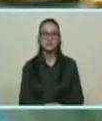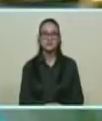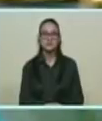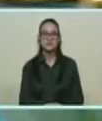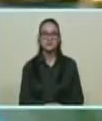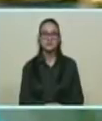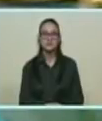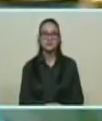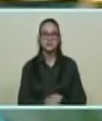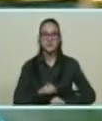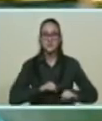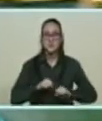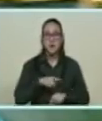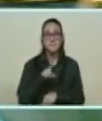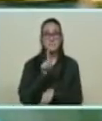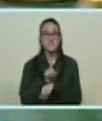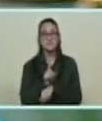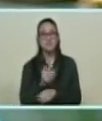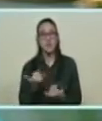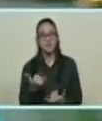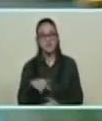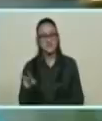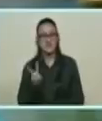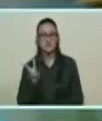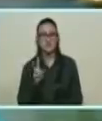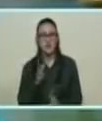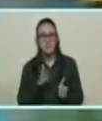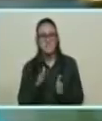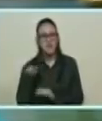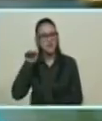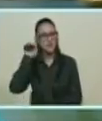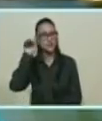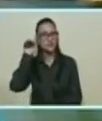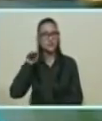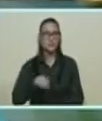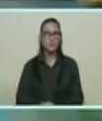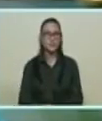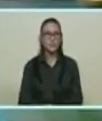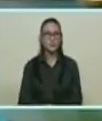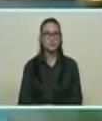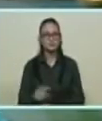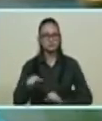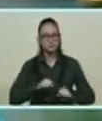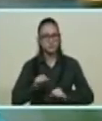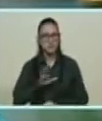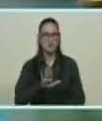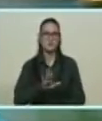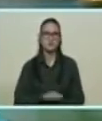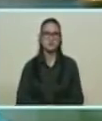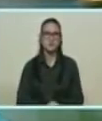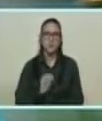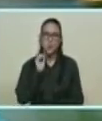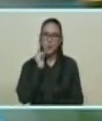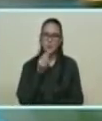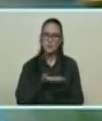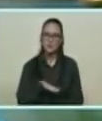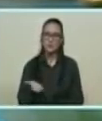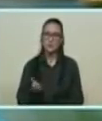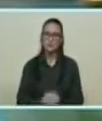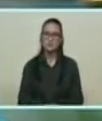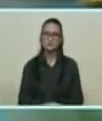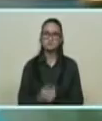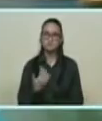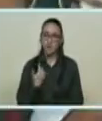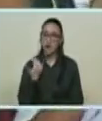Ese es el motor principal de nuestra Venezuela, de los planes futuros. Ese es el motor, la juventud. Y yo